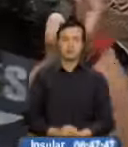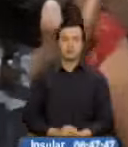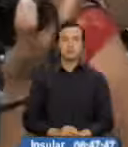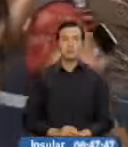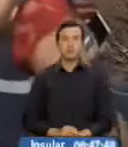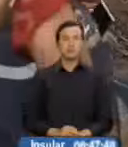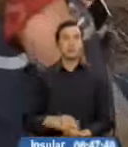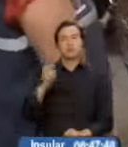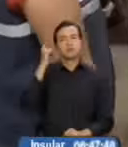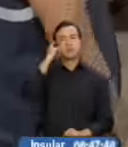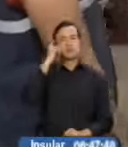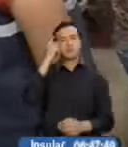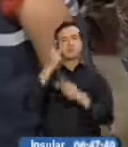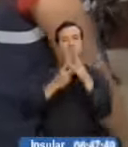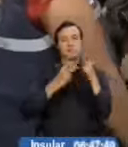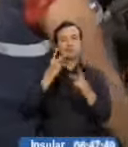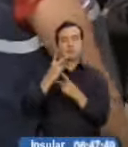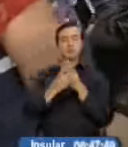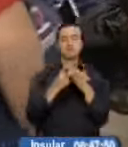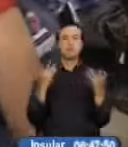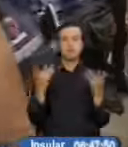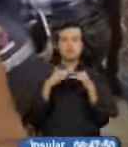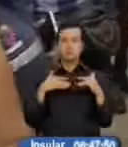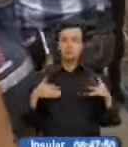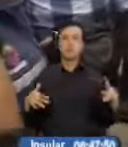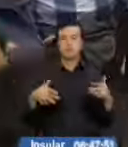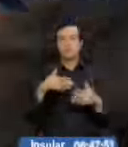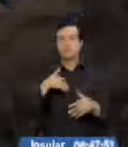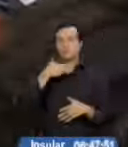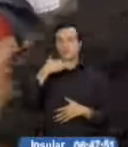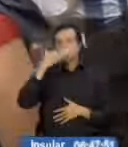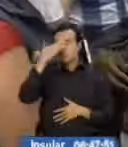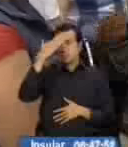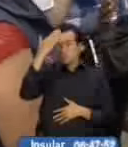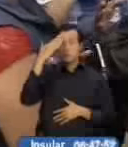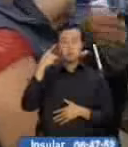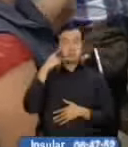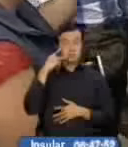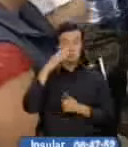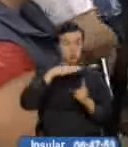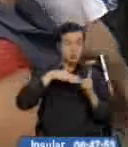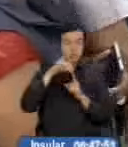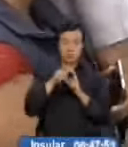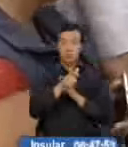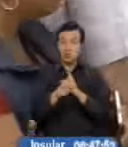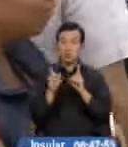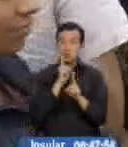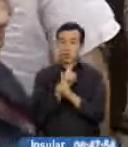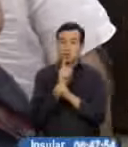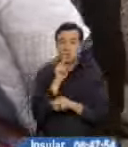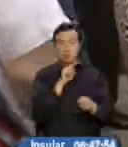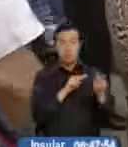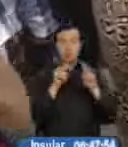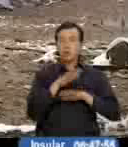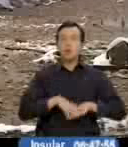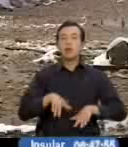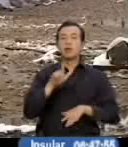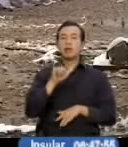La idea principal de la visita de Lenín Moreno a Medio Oriente es conocer la situación y las necesidades de las personas con discapacidad en